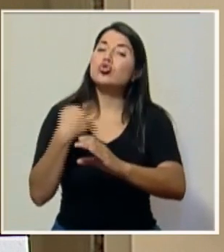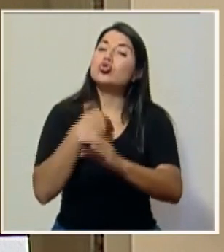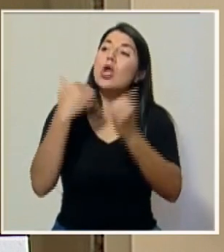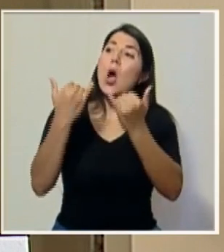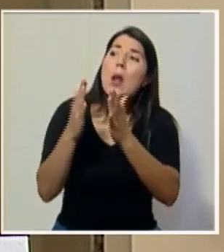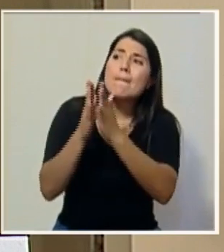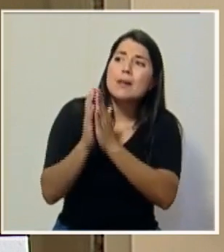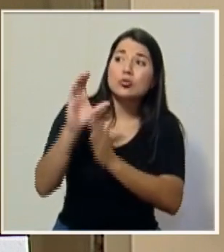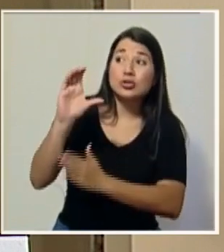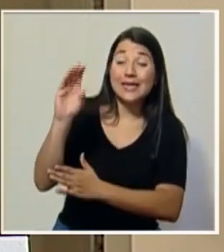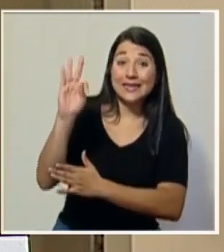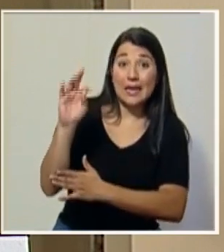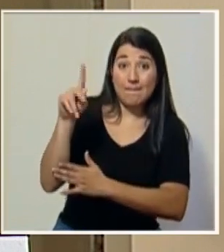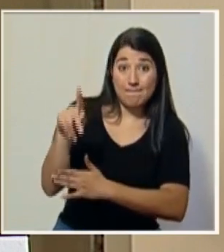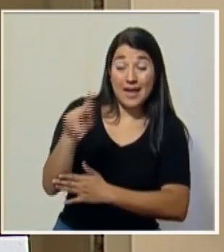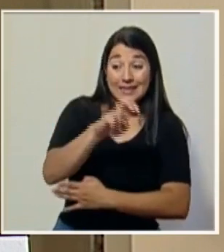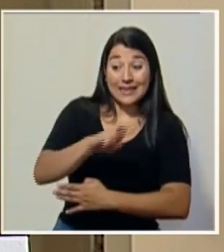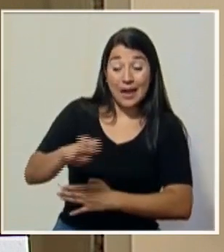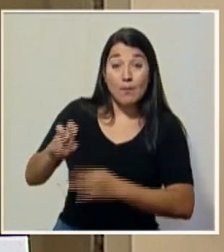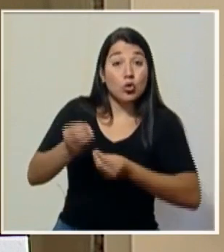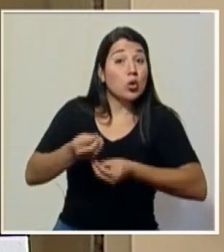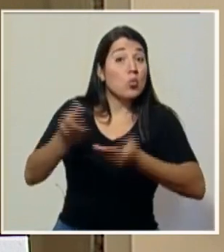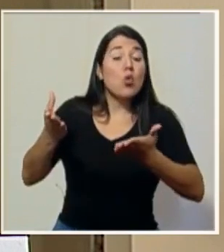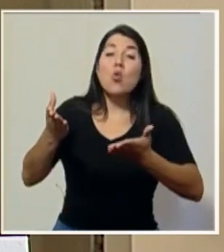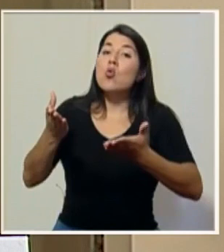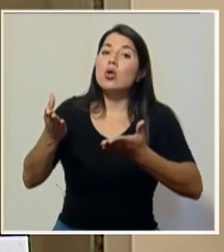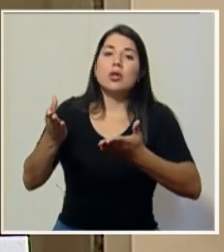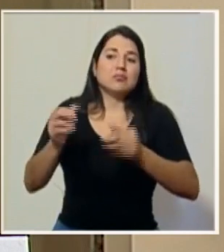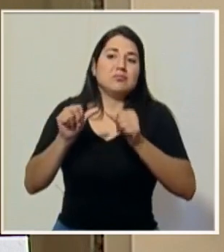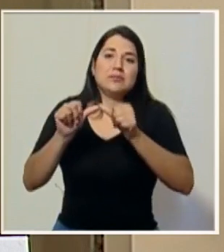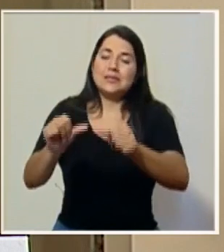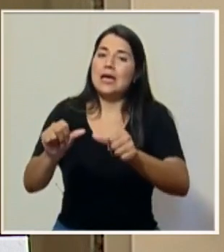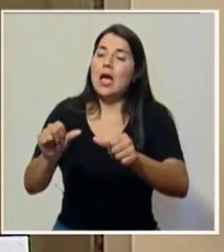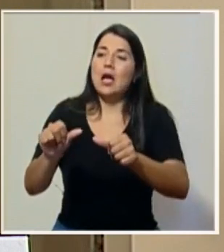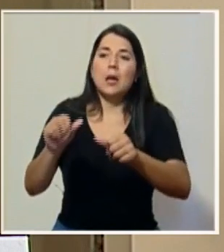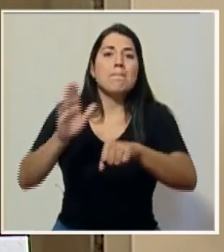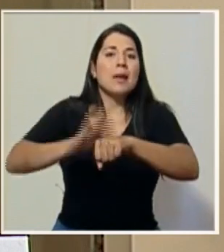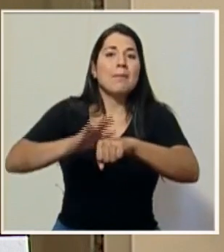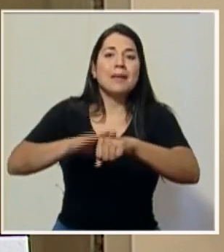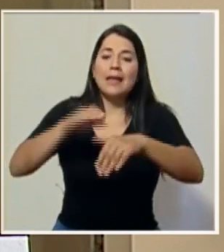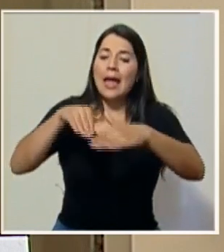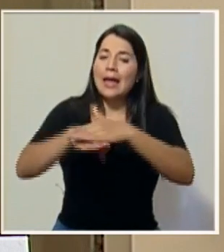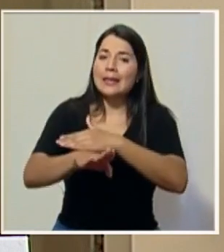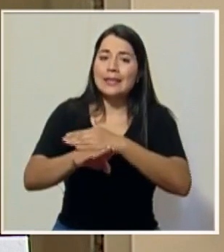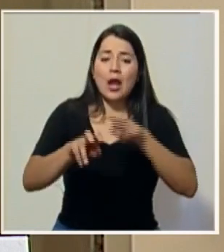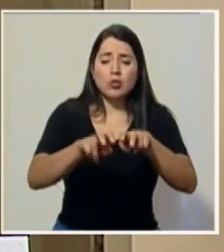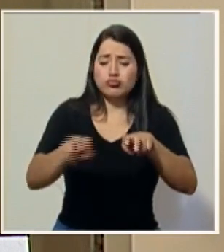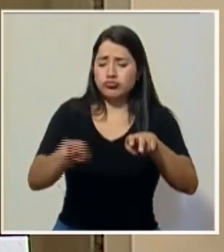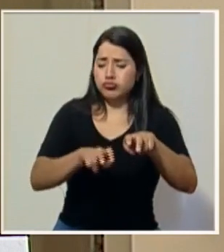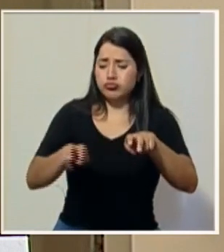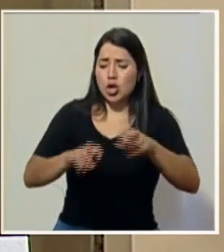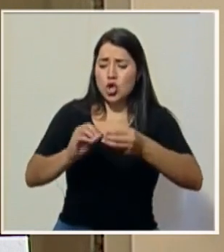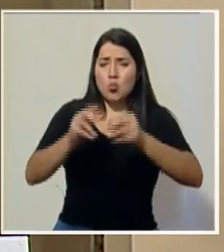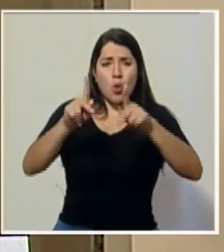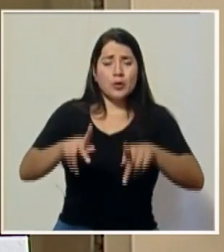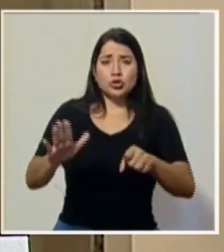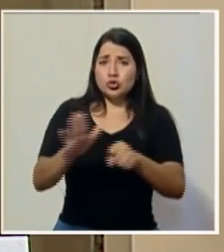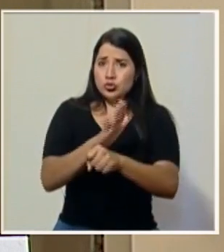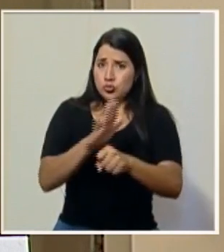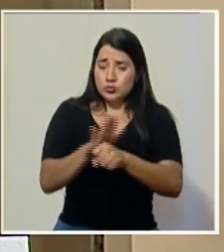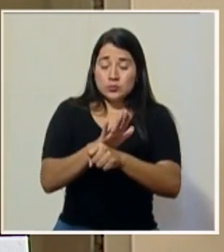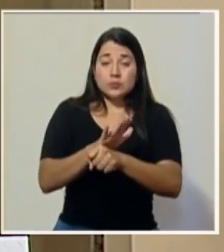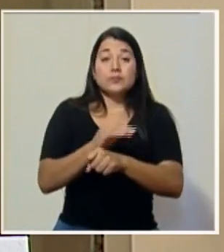público en cualquiera de sus modalidades funcione a capacidad plena y con la ampliación de los horarios esperaríamos también que